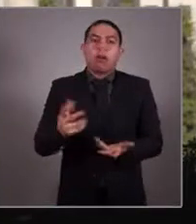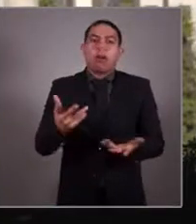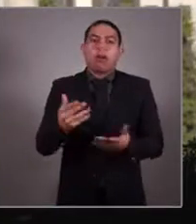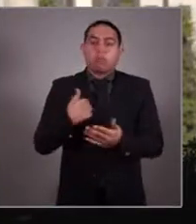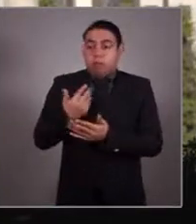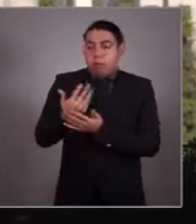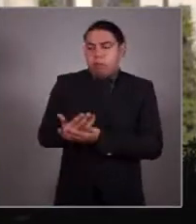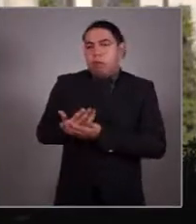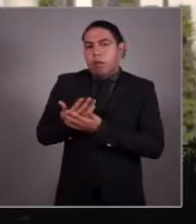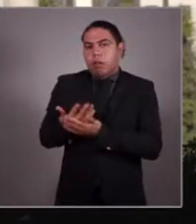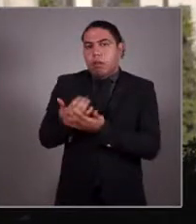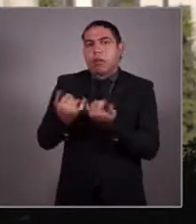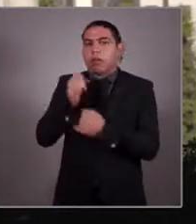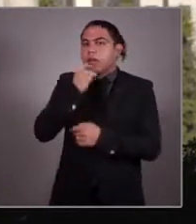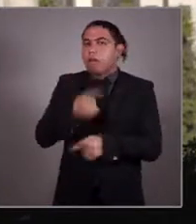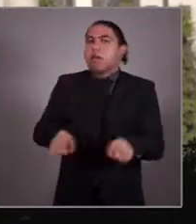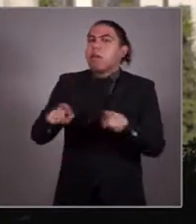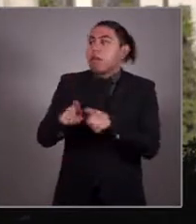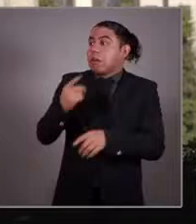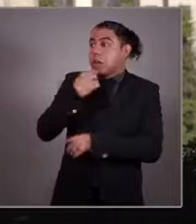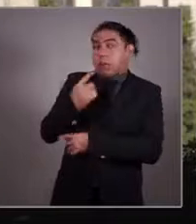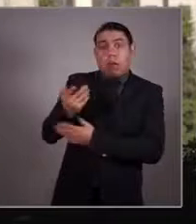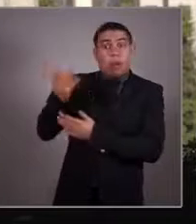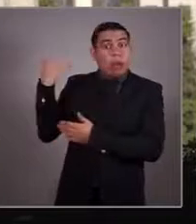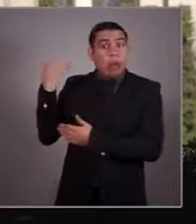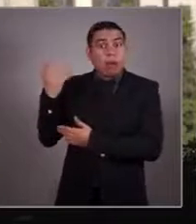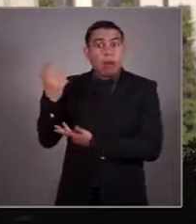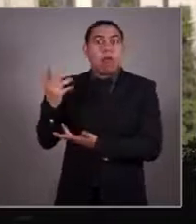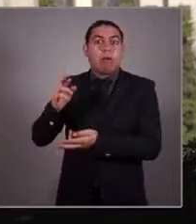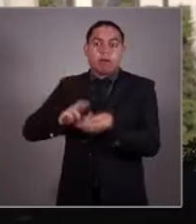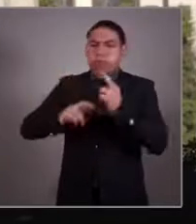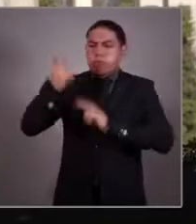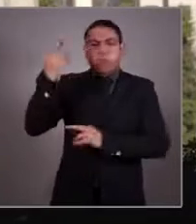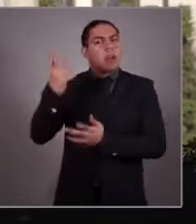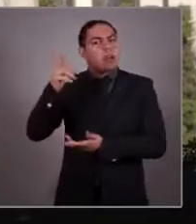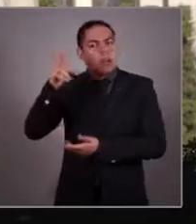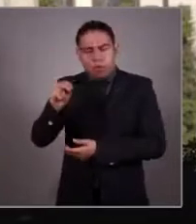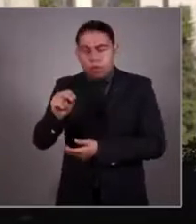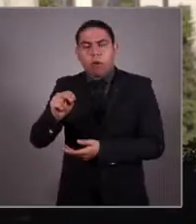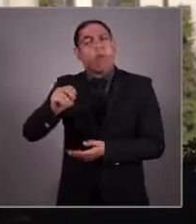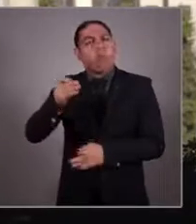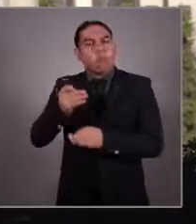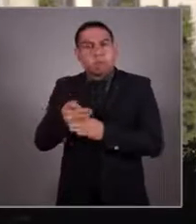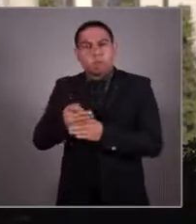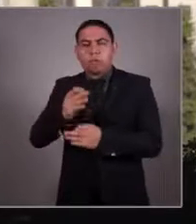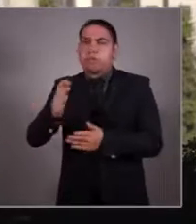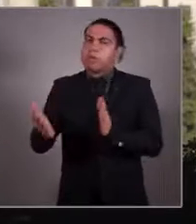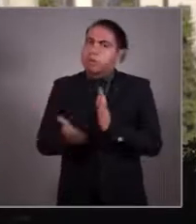como se nos decía antes, que nos haga justicia la revolución. Vamos